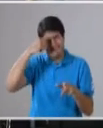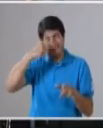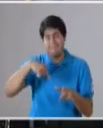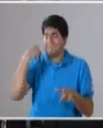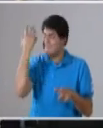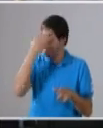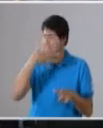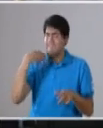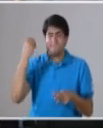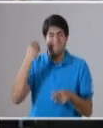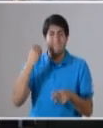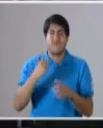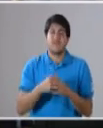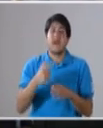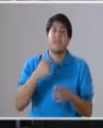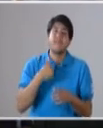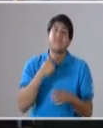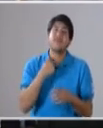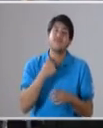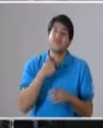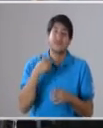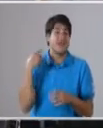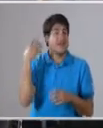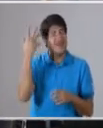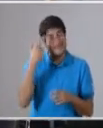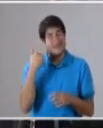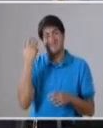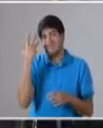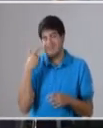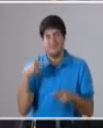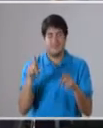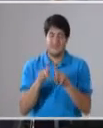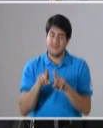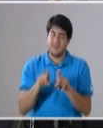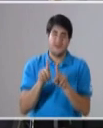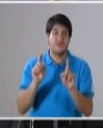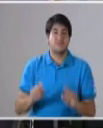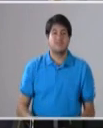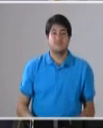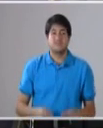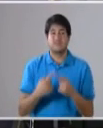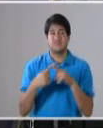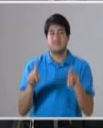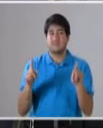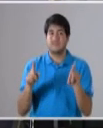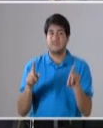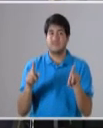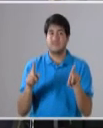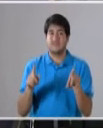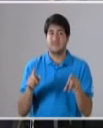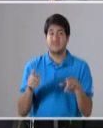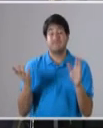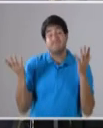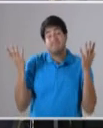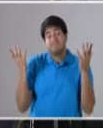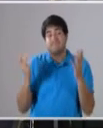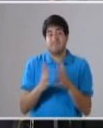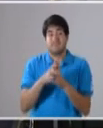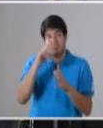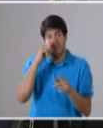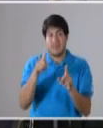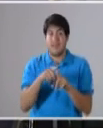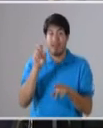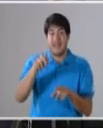qué día más lindo. A mí me gustaría que fuera todos los días así, ¿verdad? Pero bueno, también